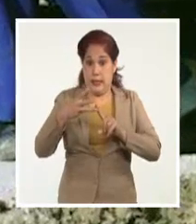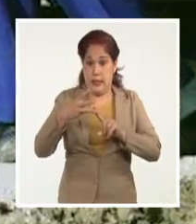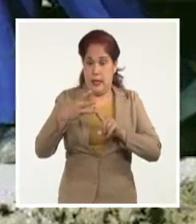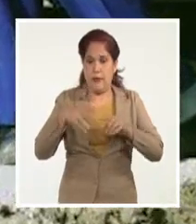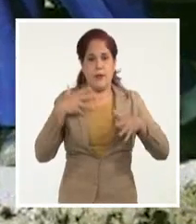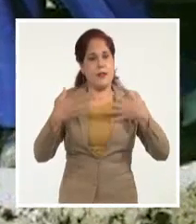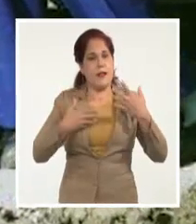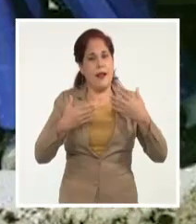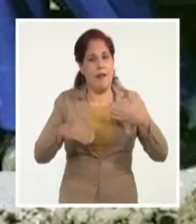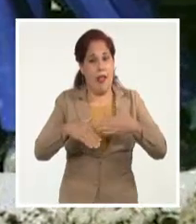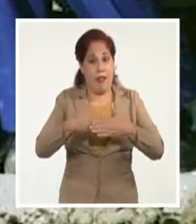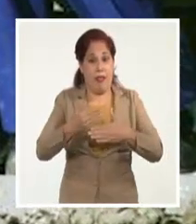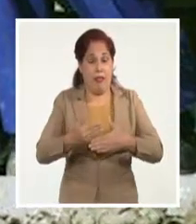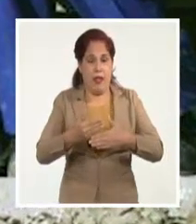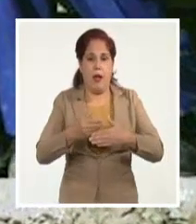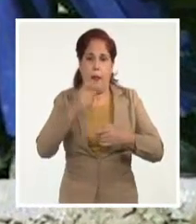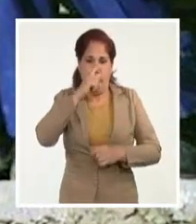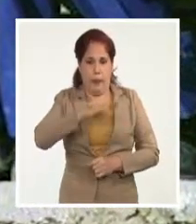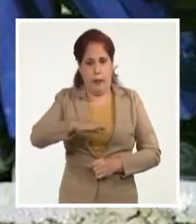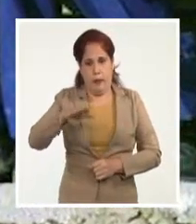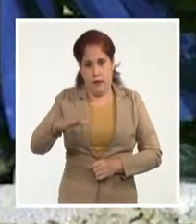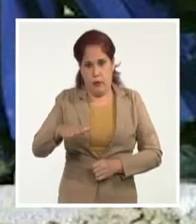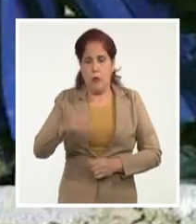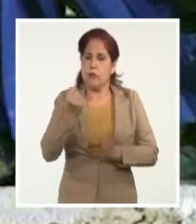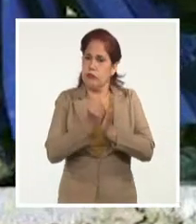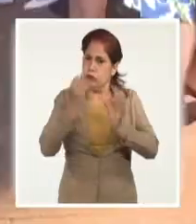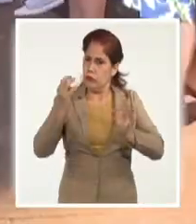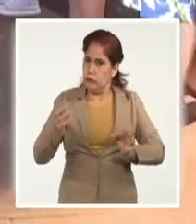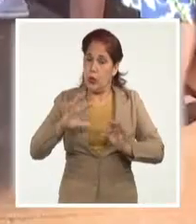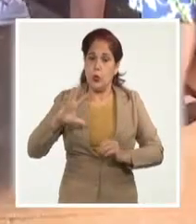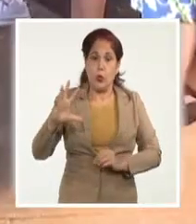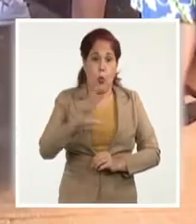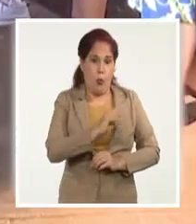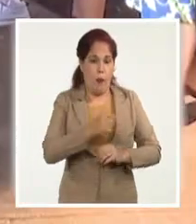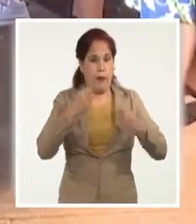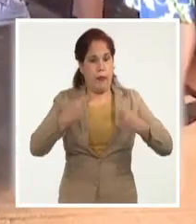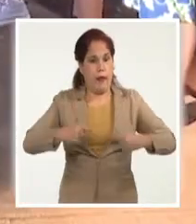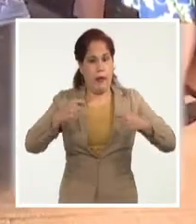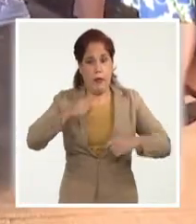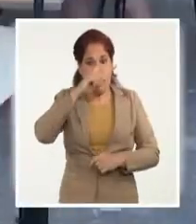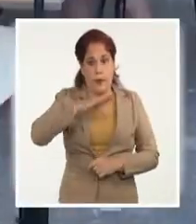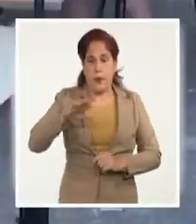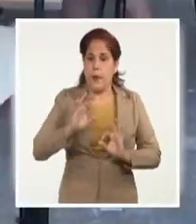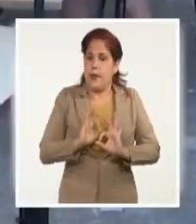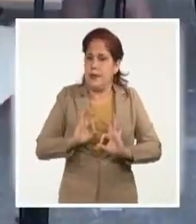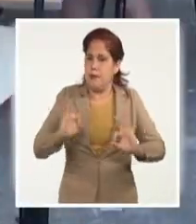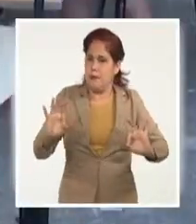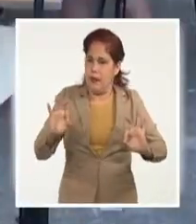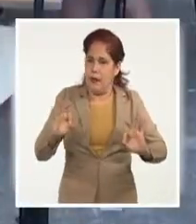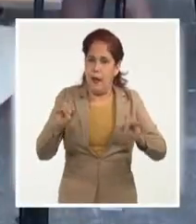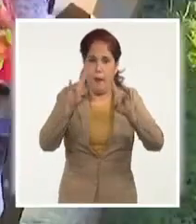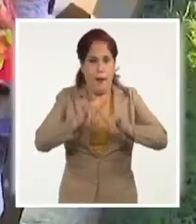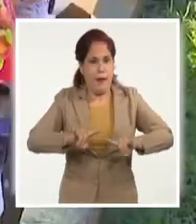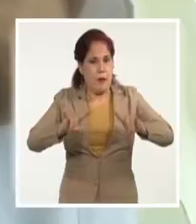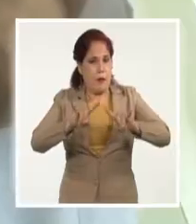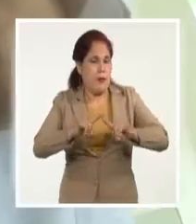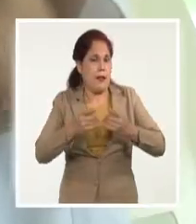el día de los niños a quienes se les garantiza la totalidad de sus derechos en especial el acceso universal y gratuito